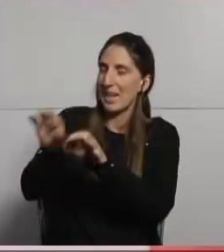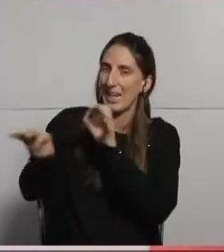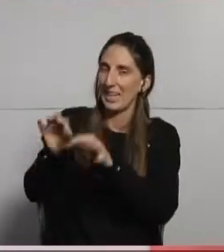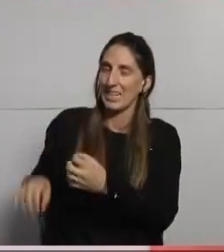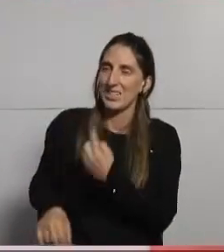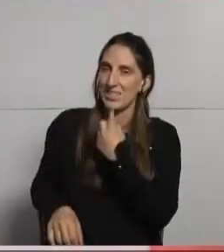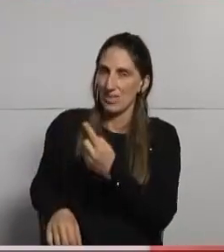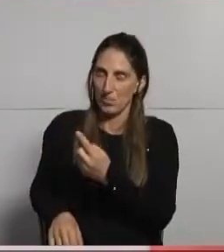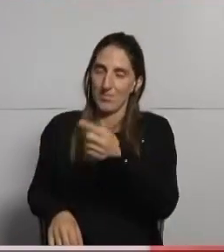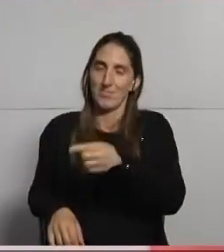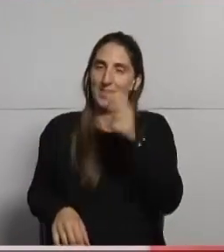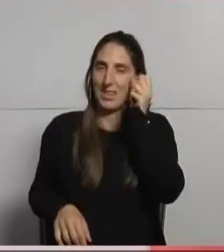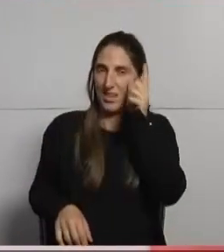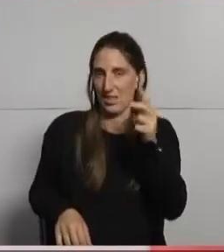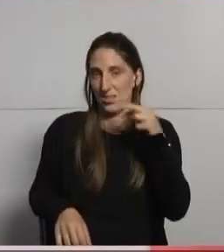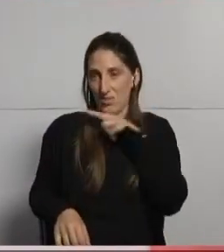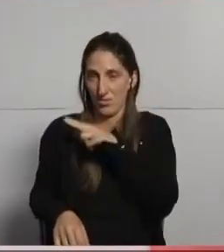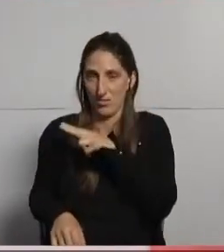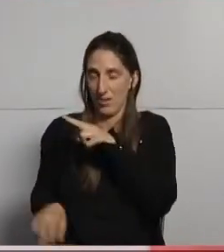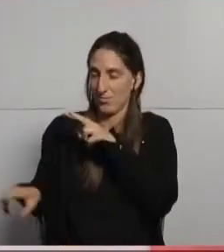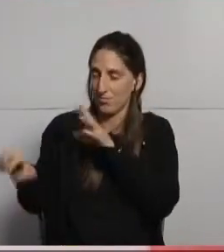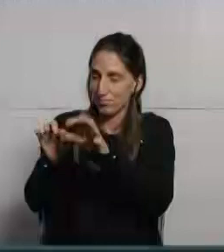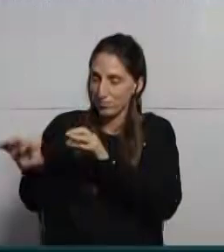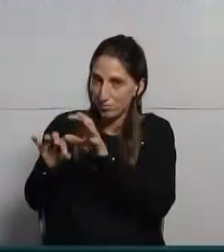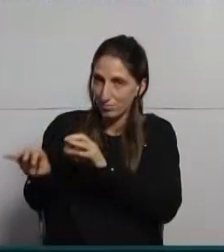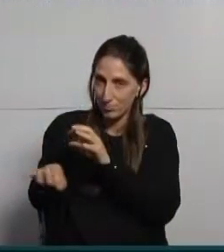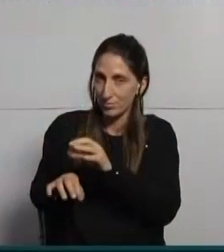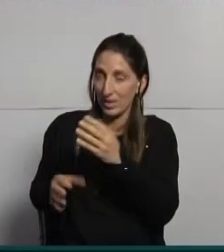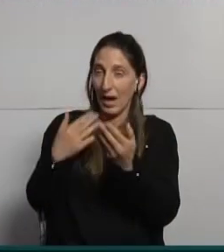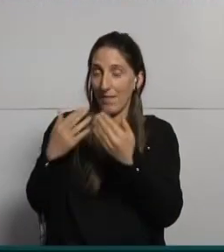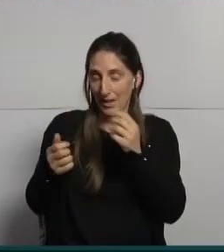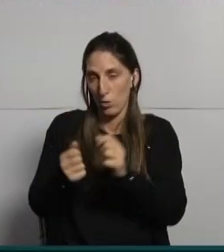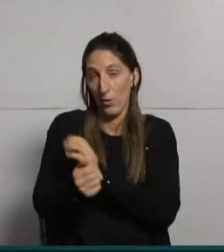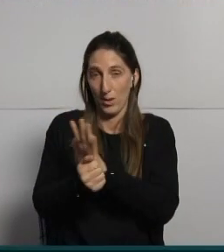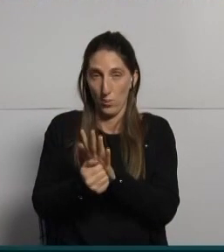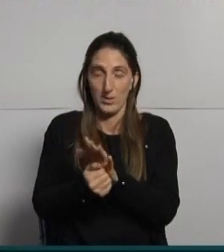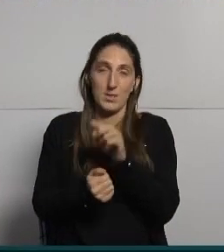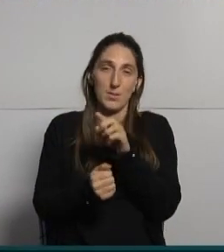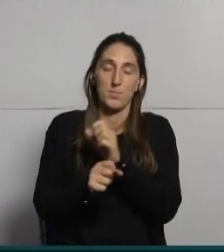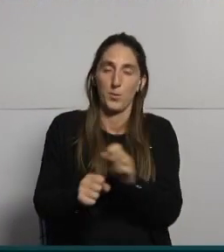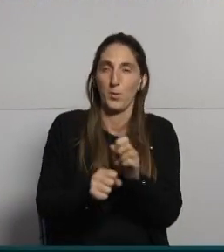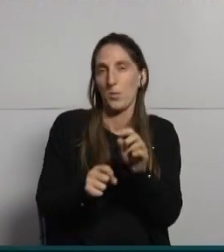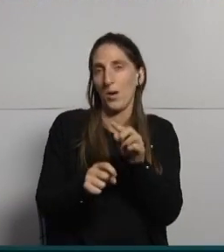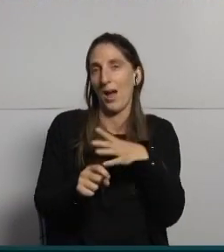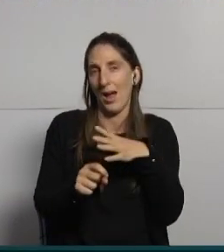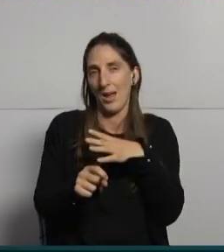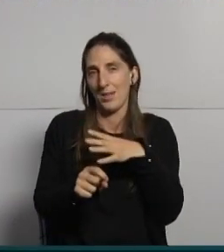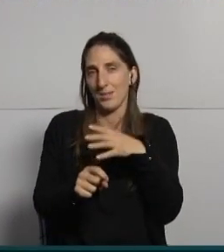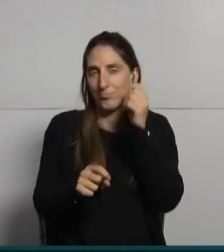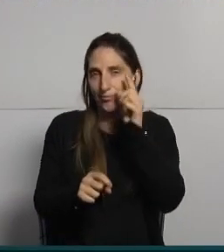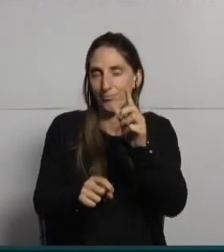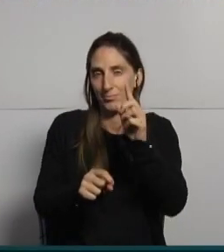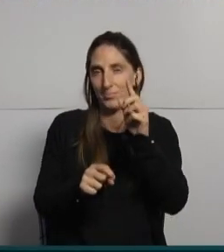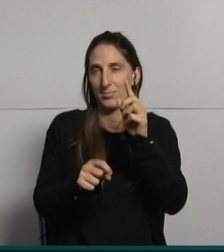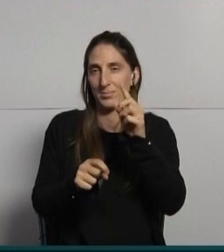inteligencia artificial y concretamente en este caso de minería de datos, bueno, y hablando de COVID, podemos hacer o tenemos las capacidades y los